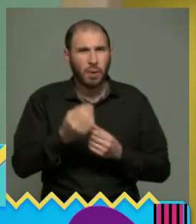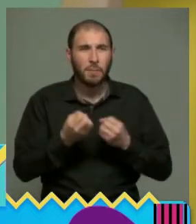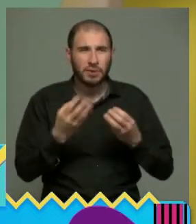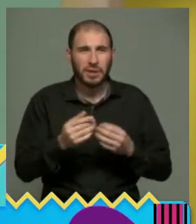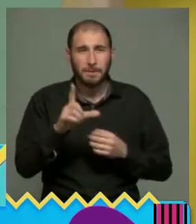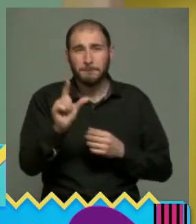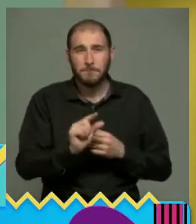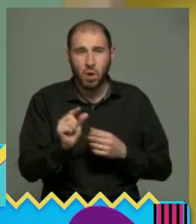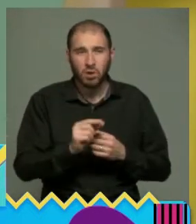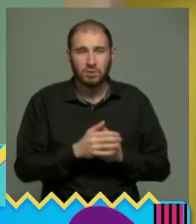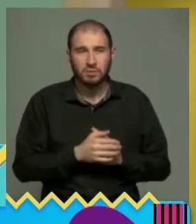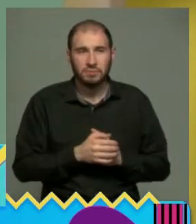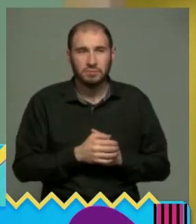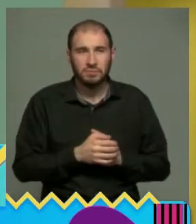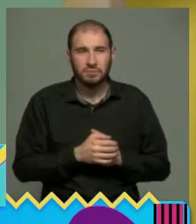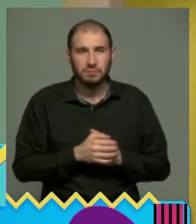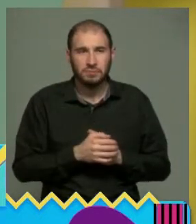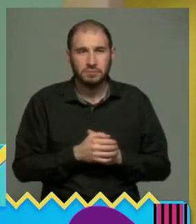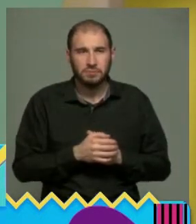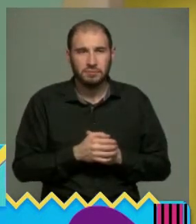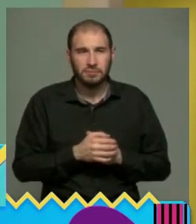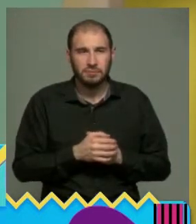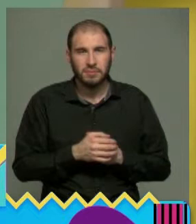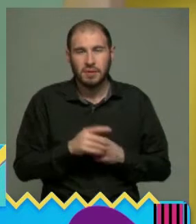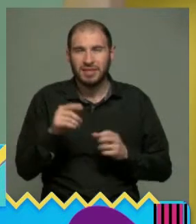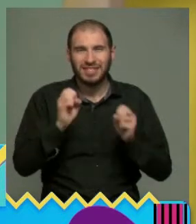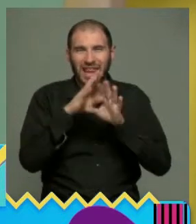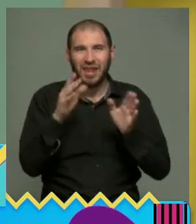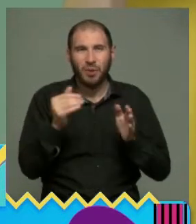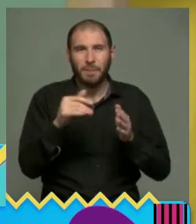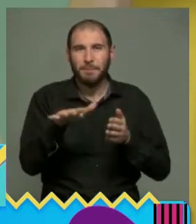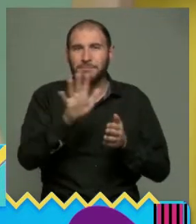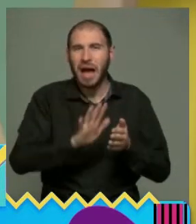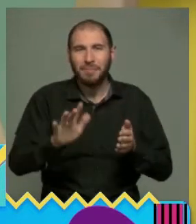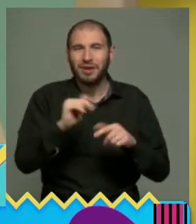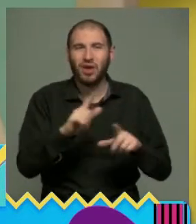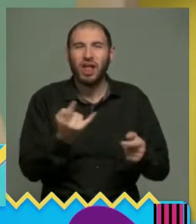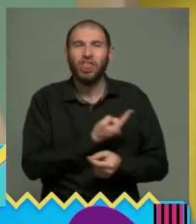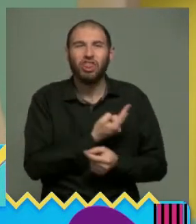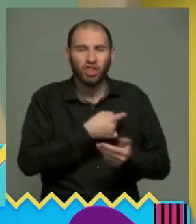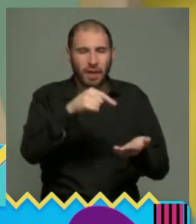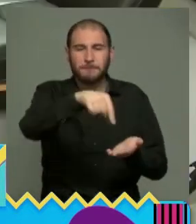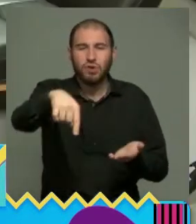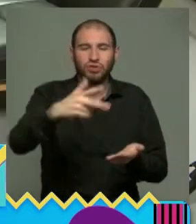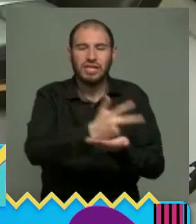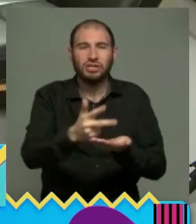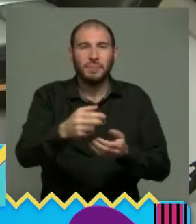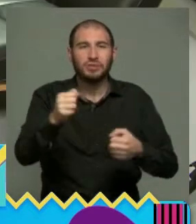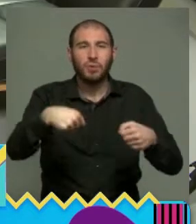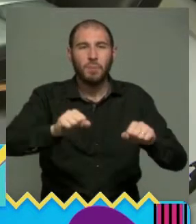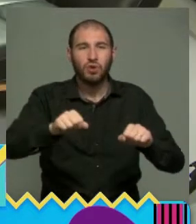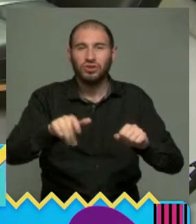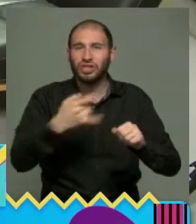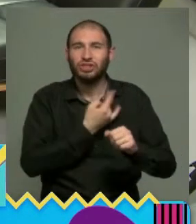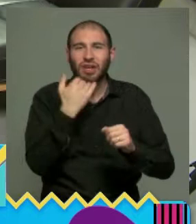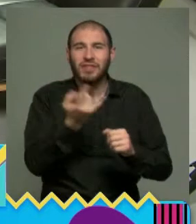son pocos y porque no está claro, no hay un mapeo de dónde están esos puntos de estacionamiento para los motociclistas que no